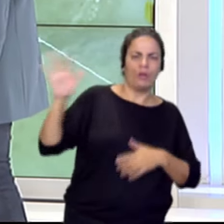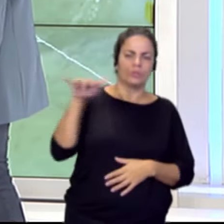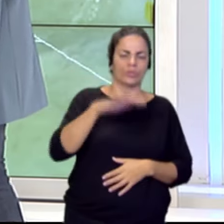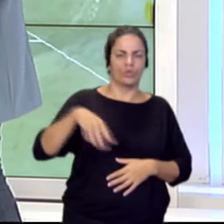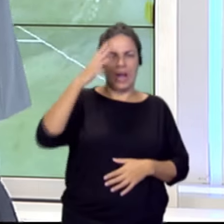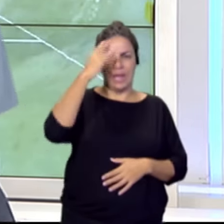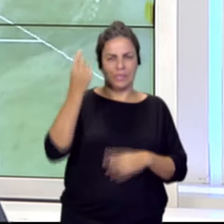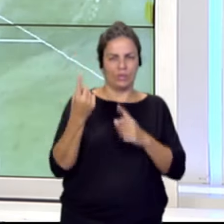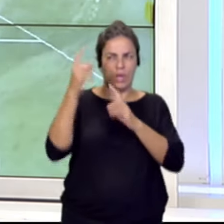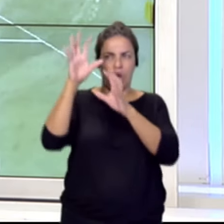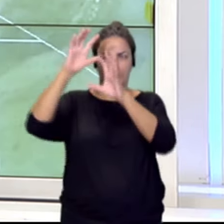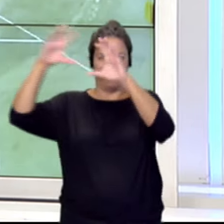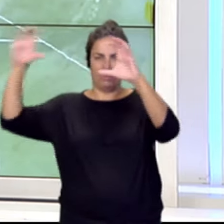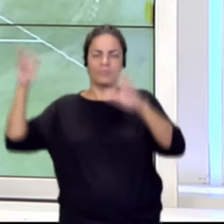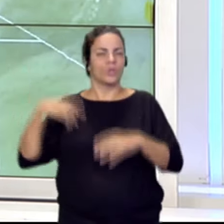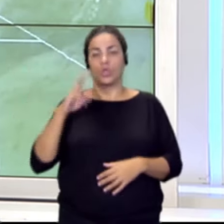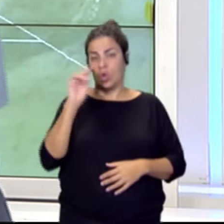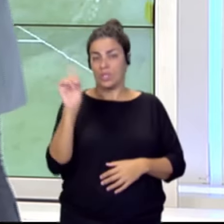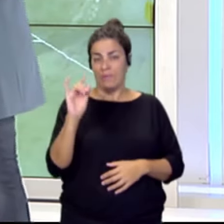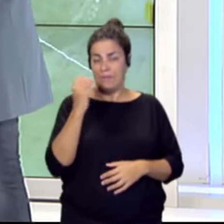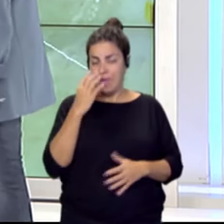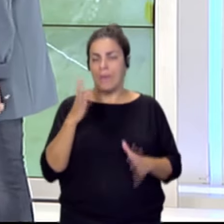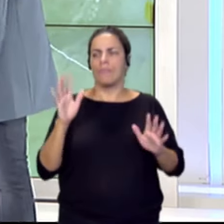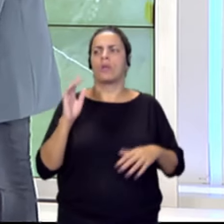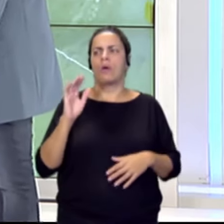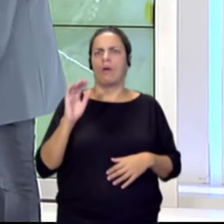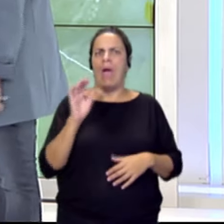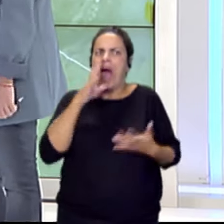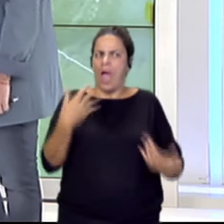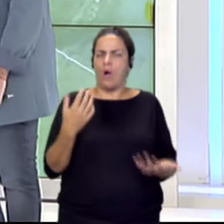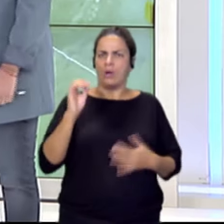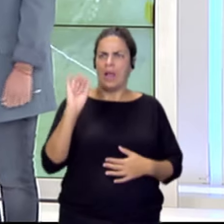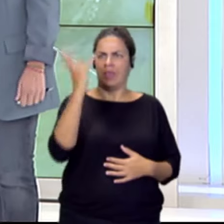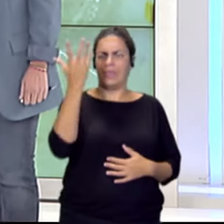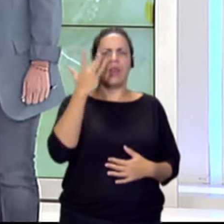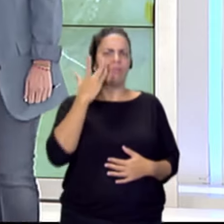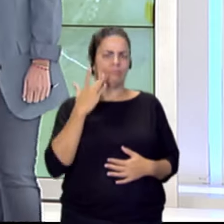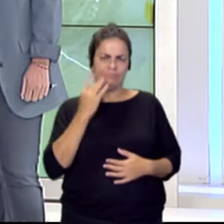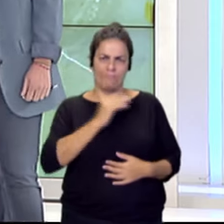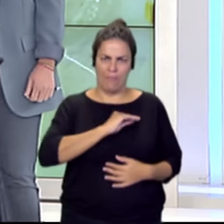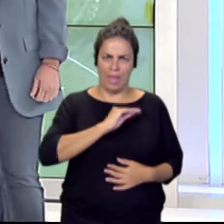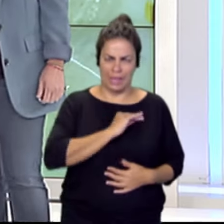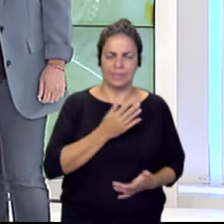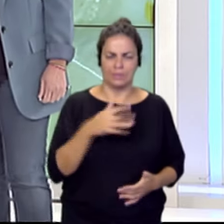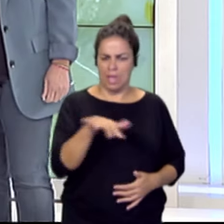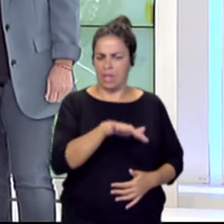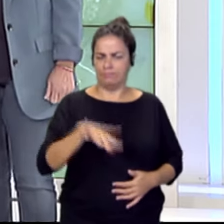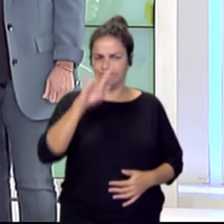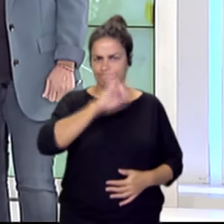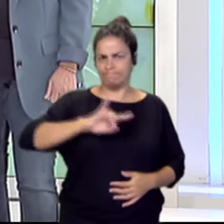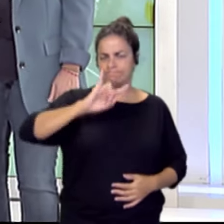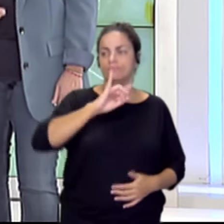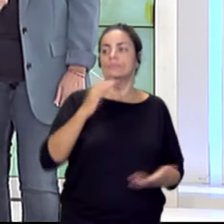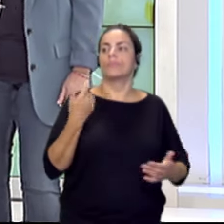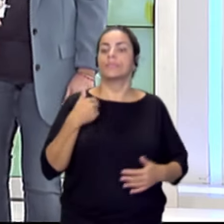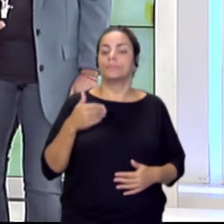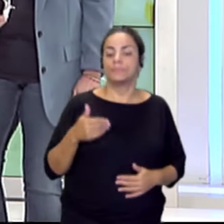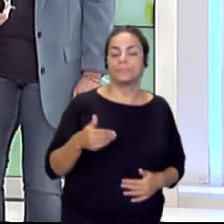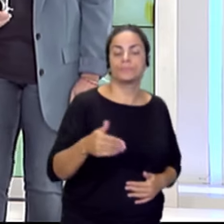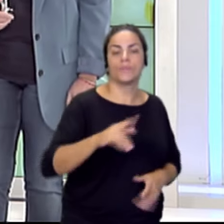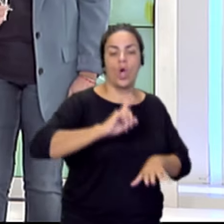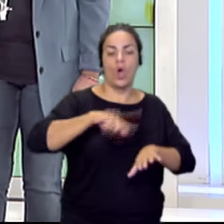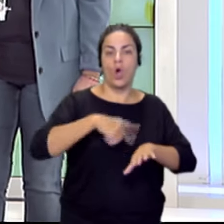se aprecia bien, realmente tenemos los cielos bastante limpios hasta ahora en muchos puntos del archipiélago. ¿Qué va a ocurrir a lo largo de las próximas horas? Las